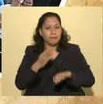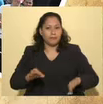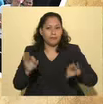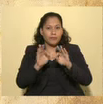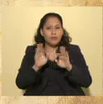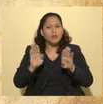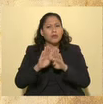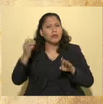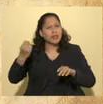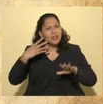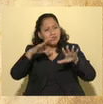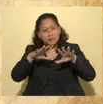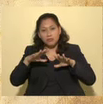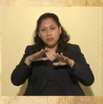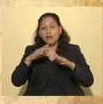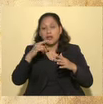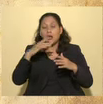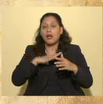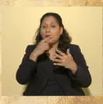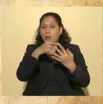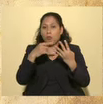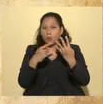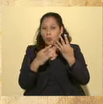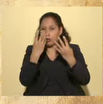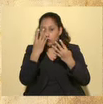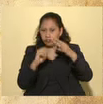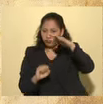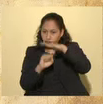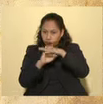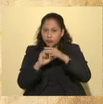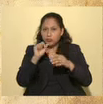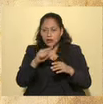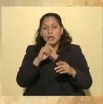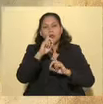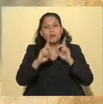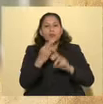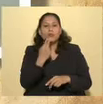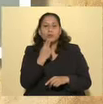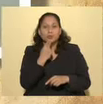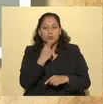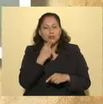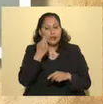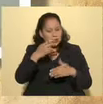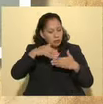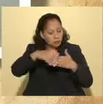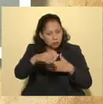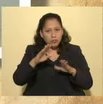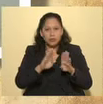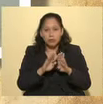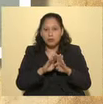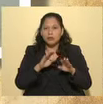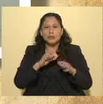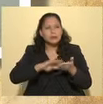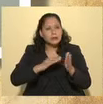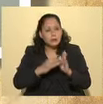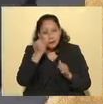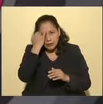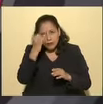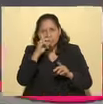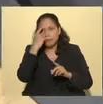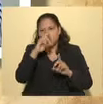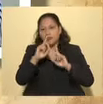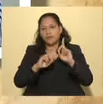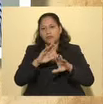eventos magnos y demás. Básicamente, son los cuatro pilares, de hecho, que manejamos un poco en el deporte, y sobre esos pilares estamos tratando de cerrar toda la estrategia del deporte de la